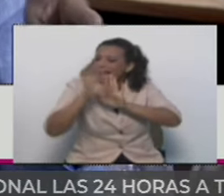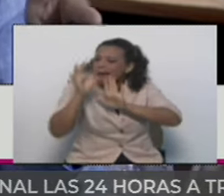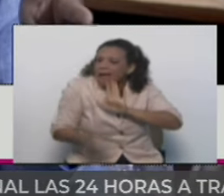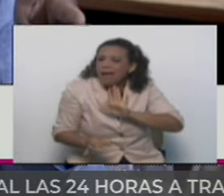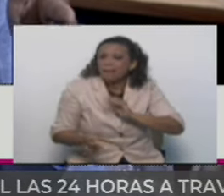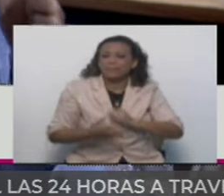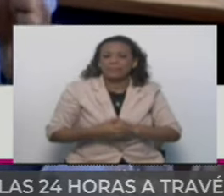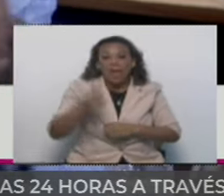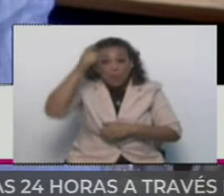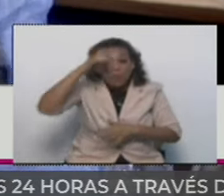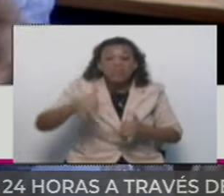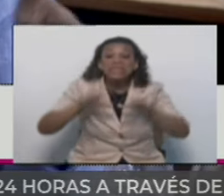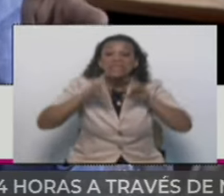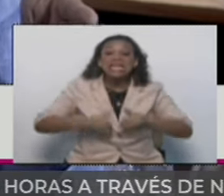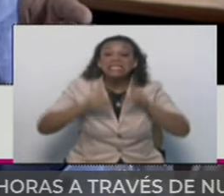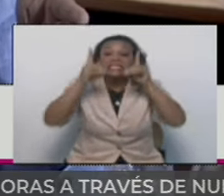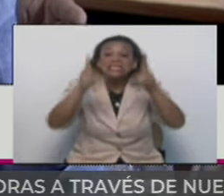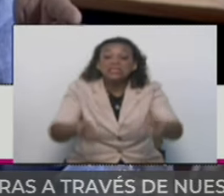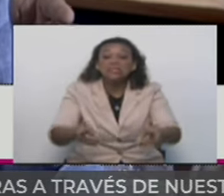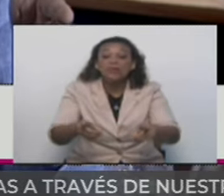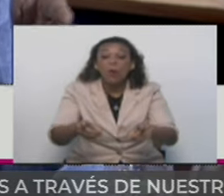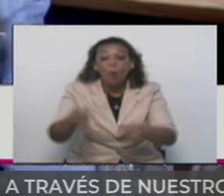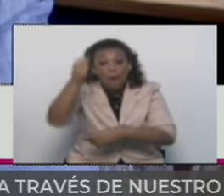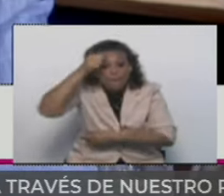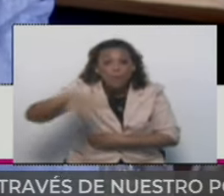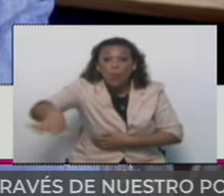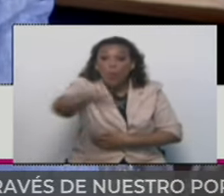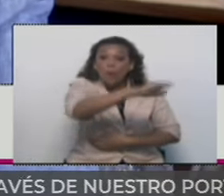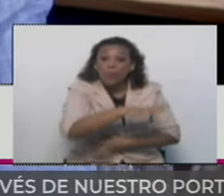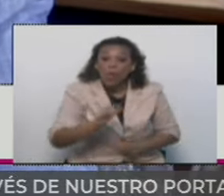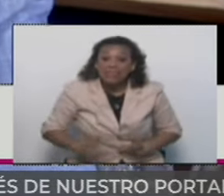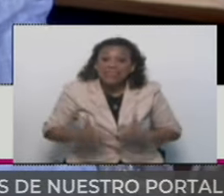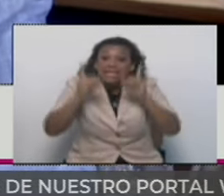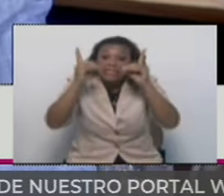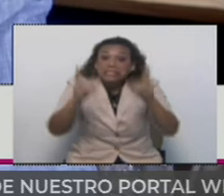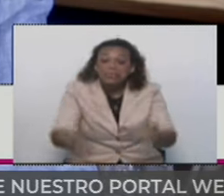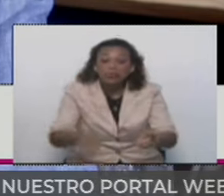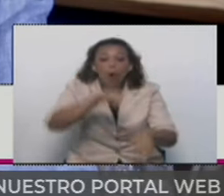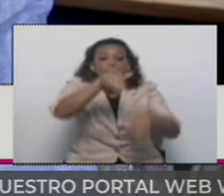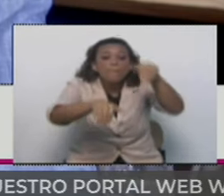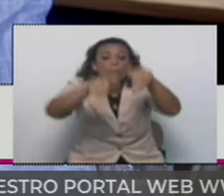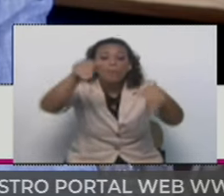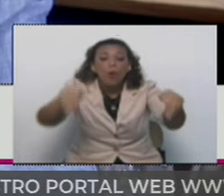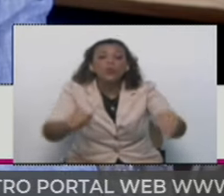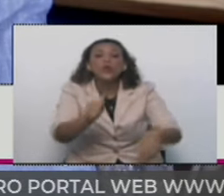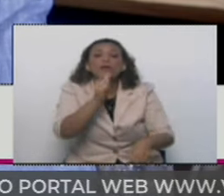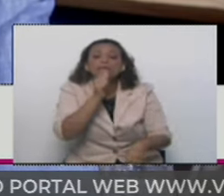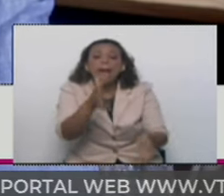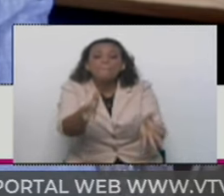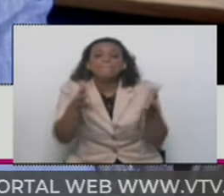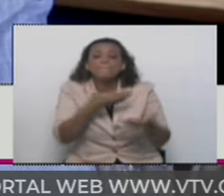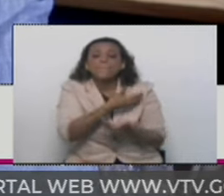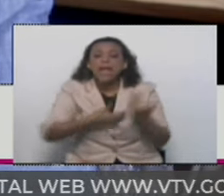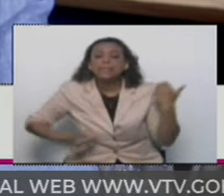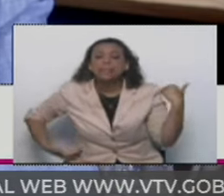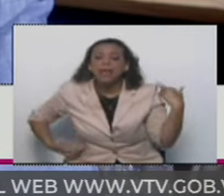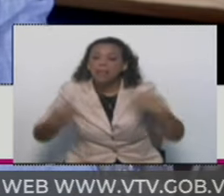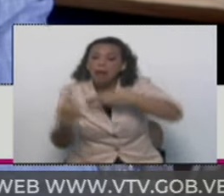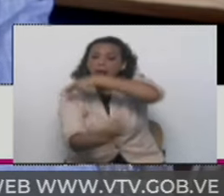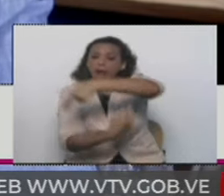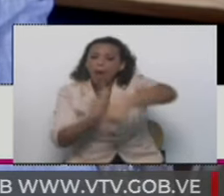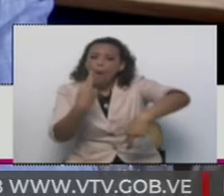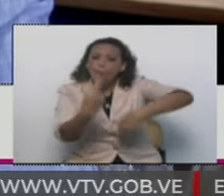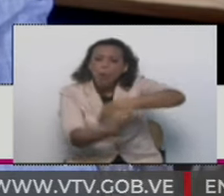del pueblo. El pueblo decidió así. El pueblo venezolano decidió que la revolución